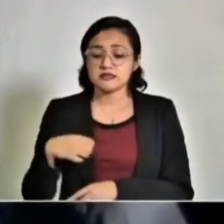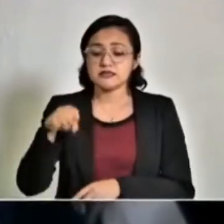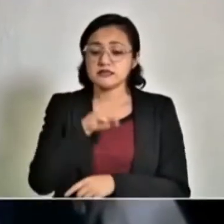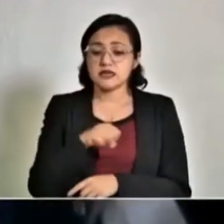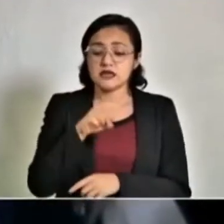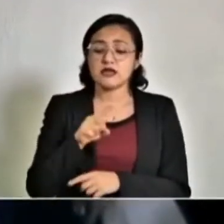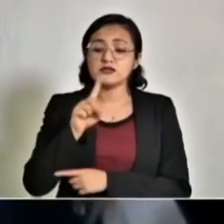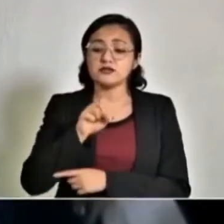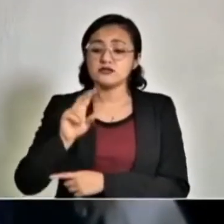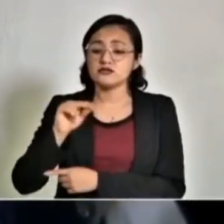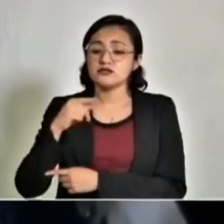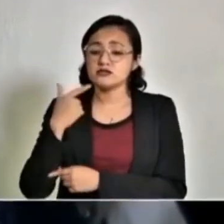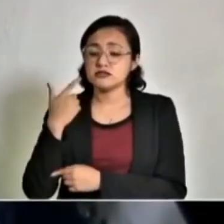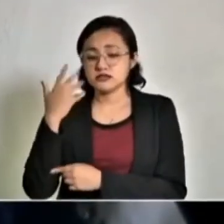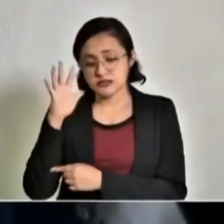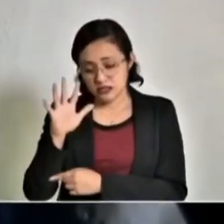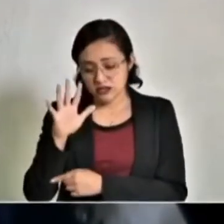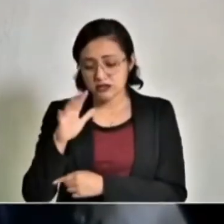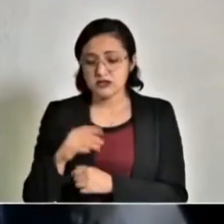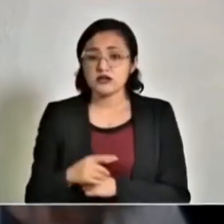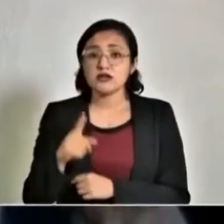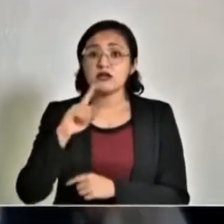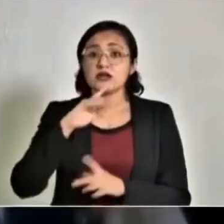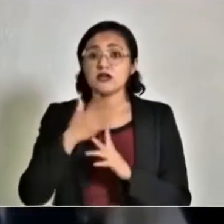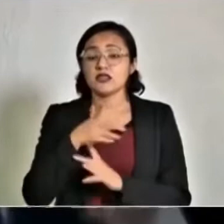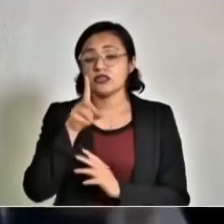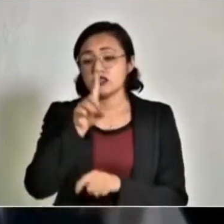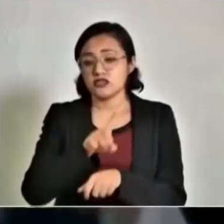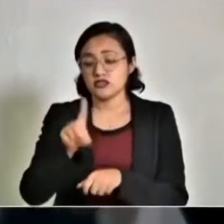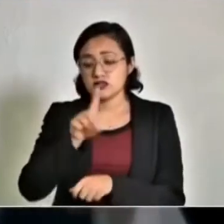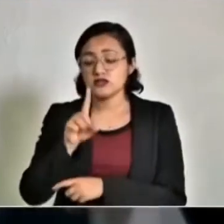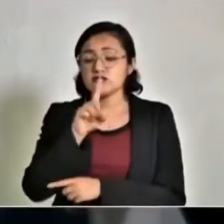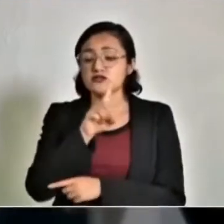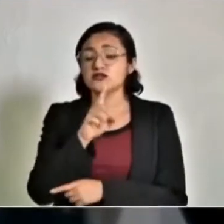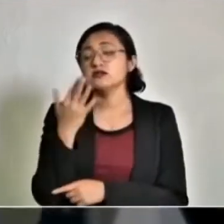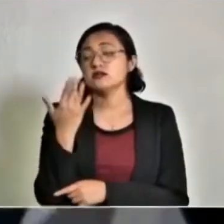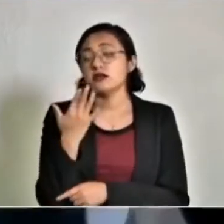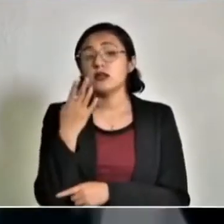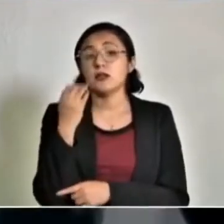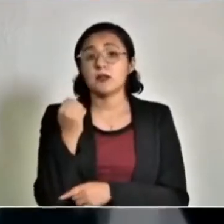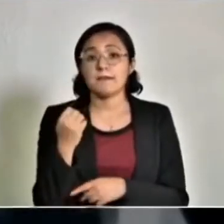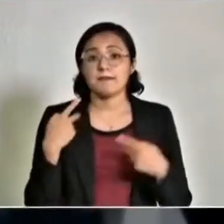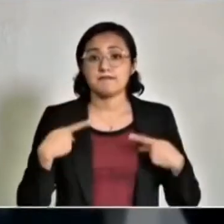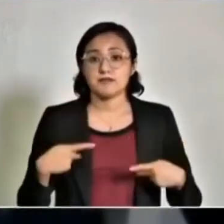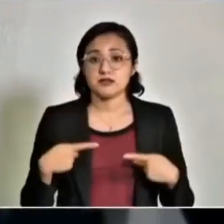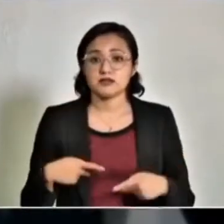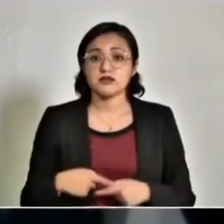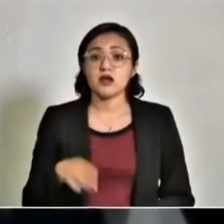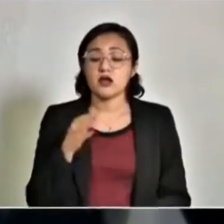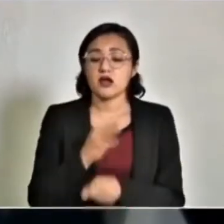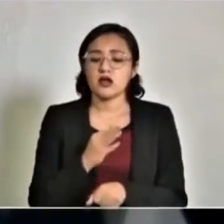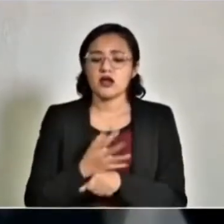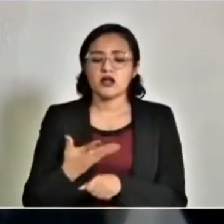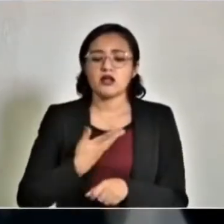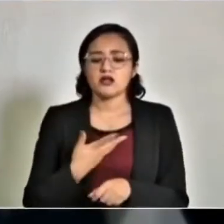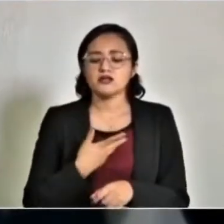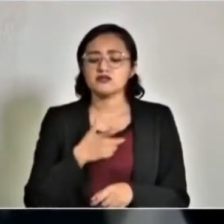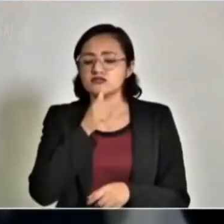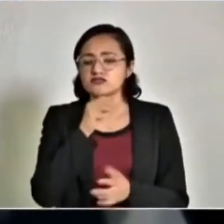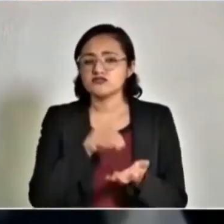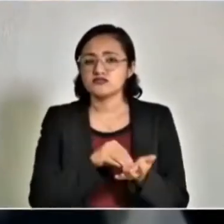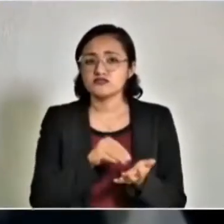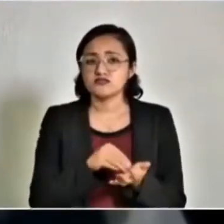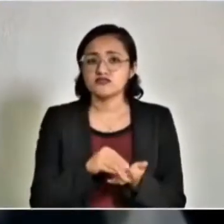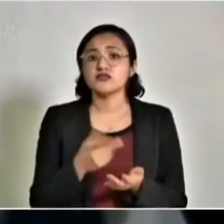del sábado 185 y a corte del domingo 59. Tenemos casos activos,